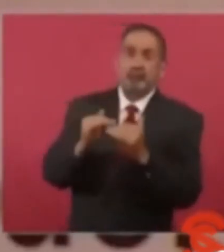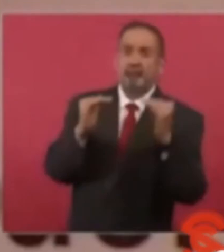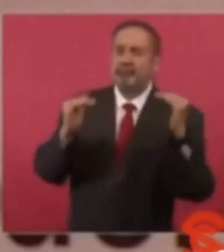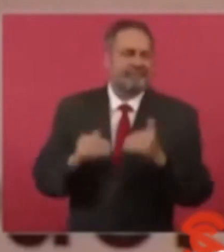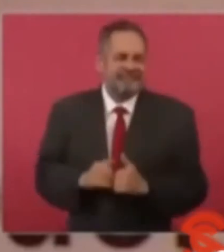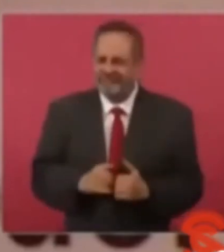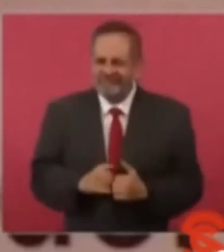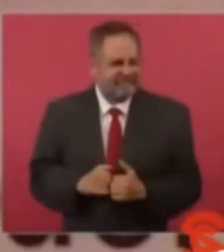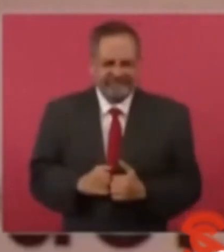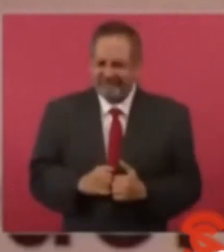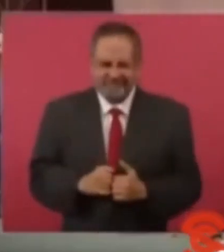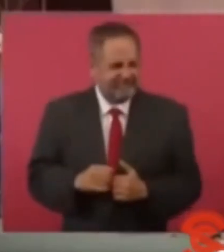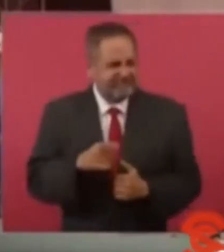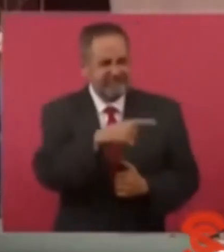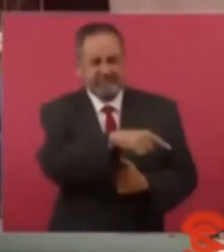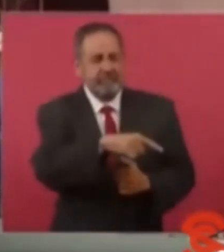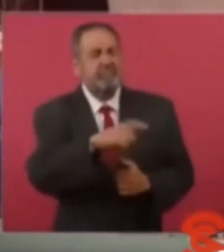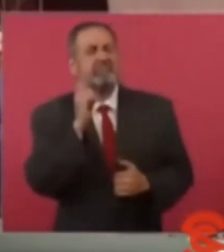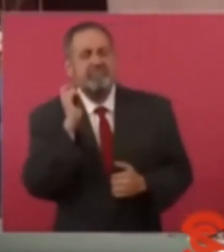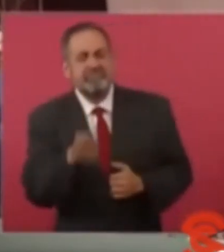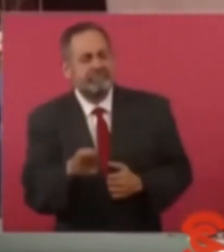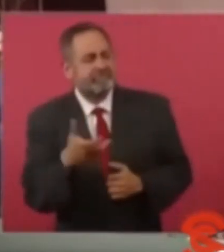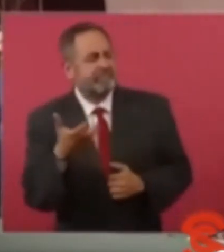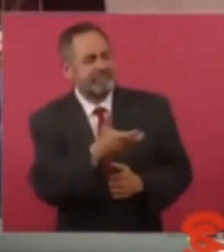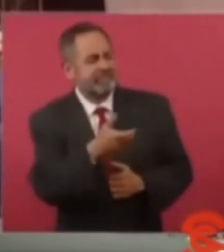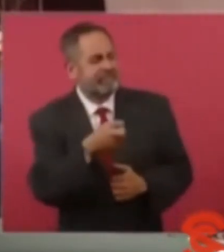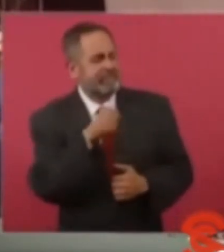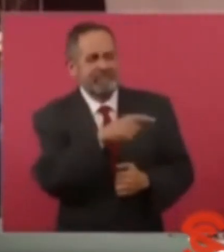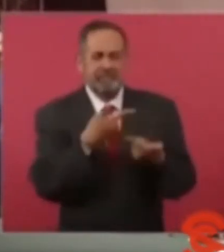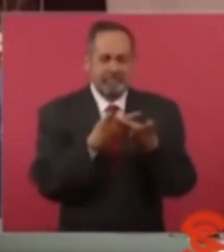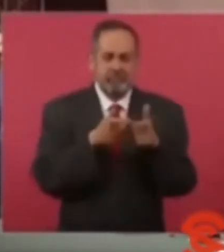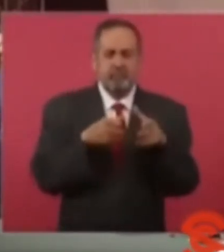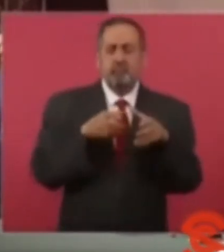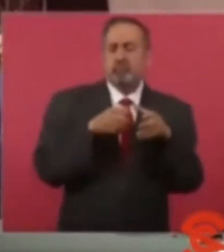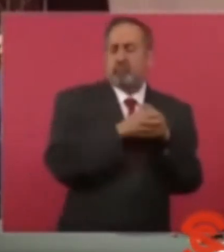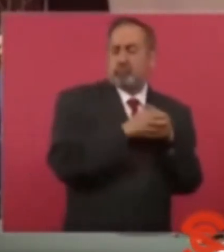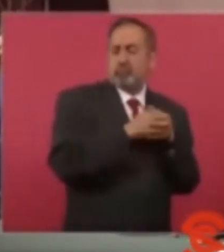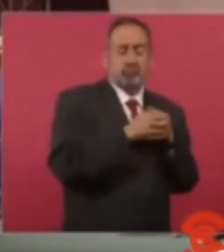pero actúan en realidad como una oligarquía.